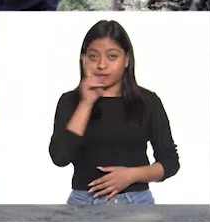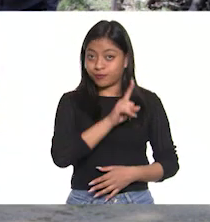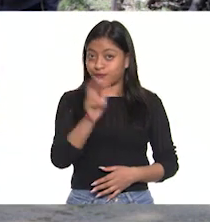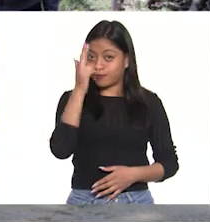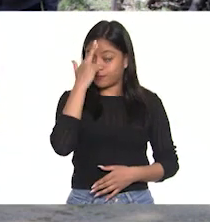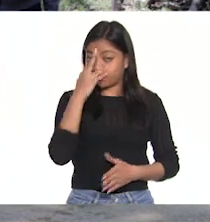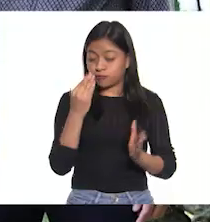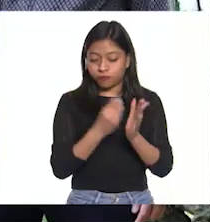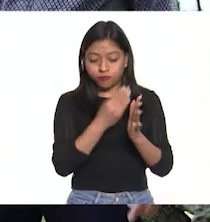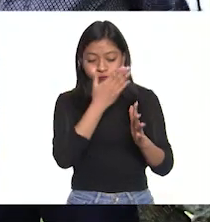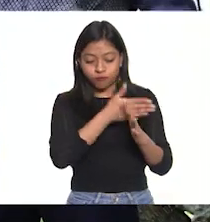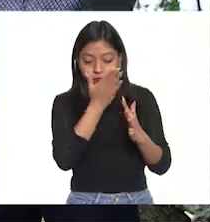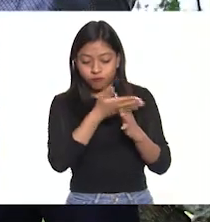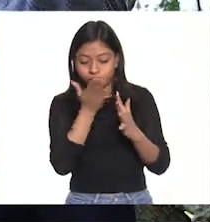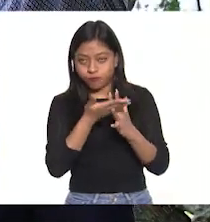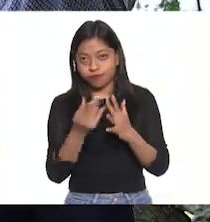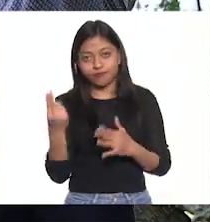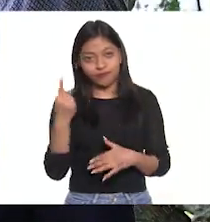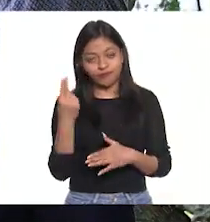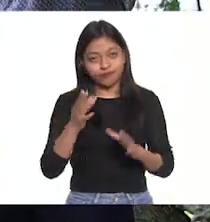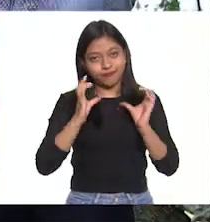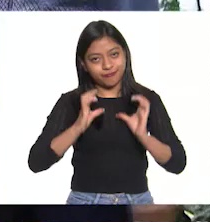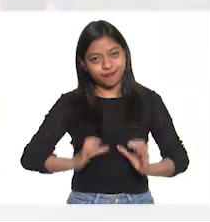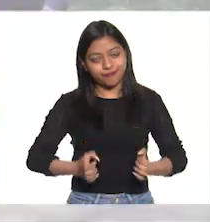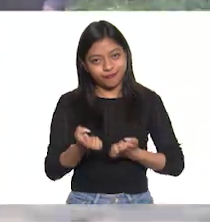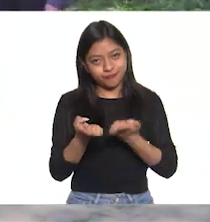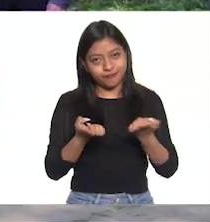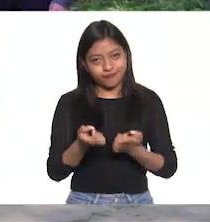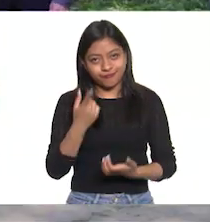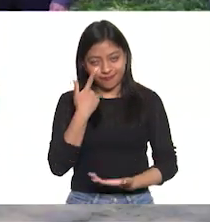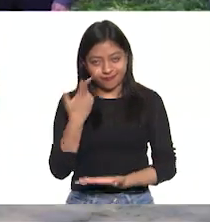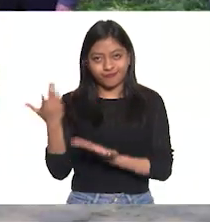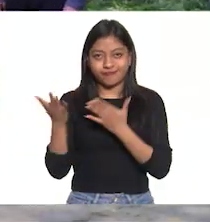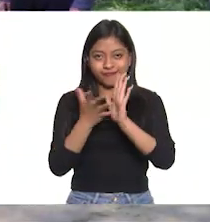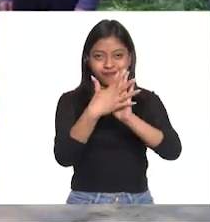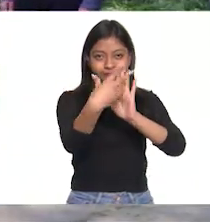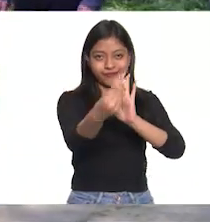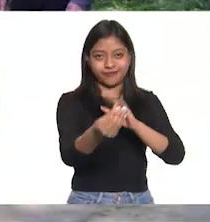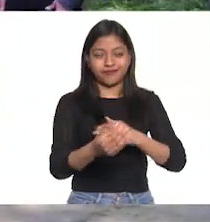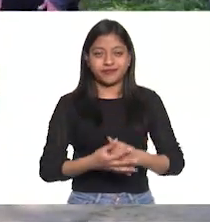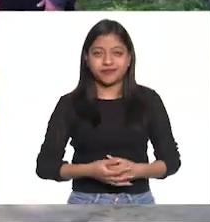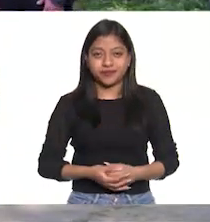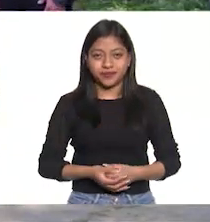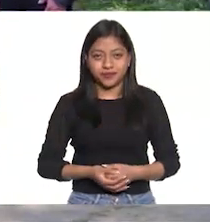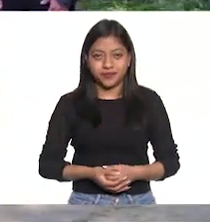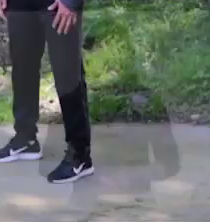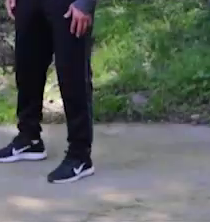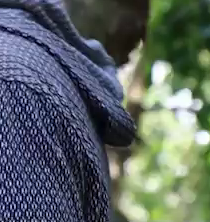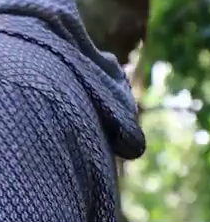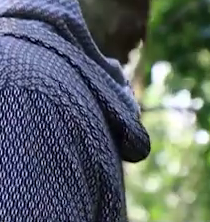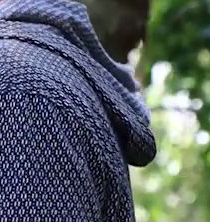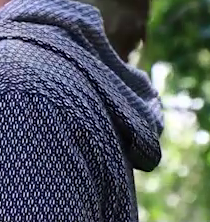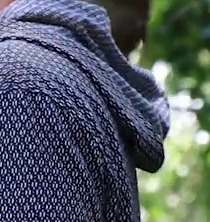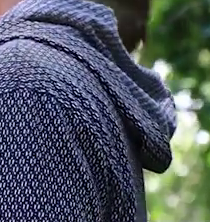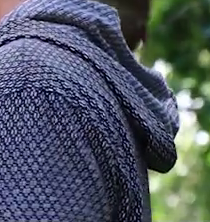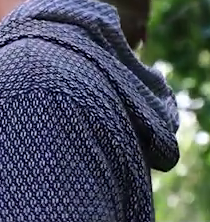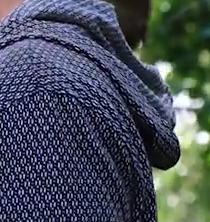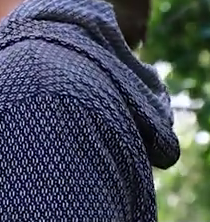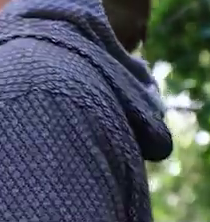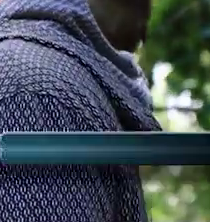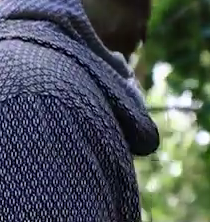Recuerda, entre clase y clase, activa tu cuerpo. Ok, vamos a trabajar pierna.